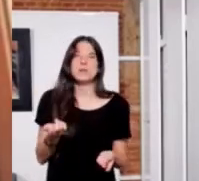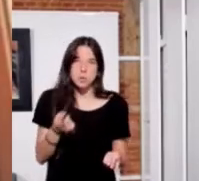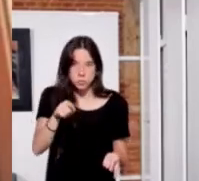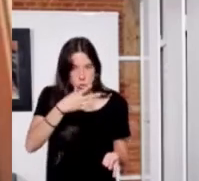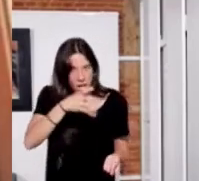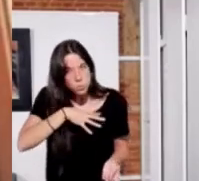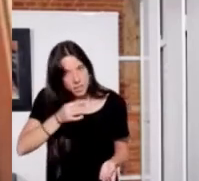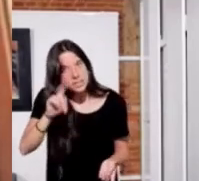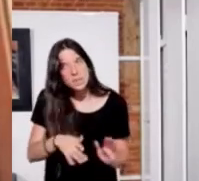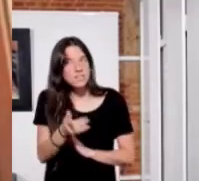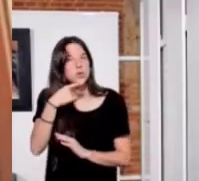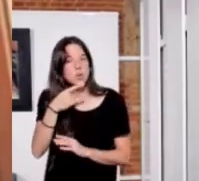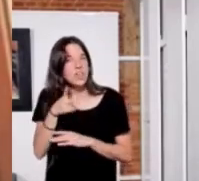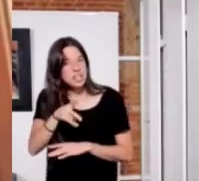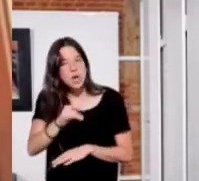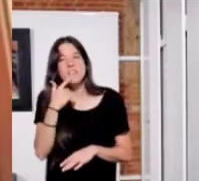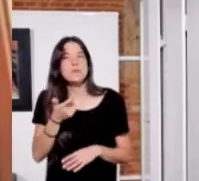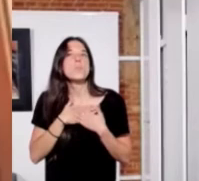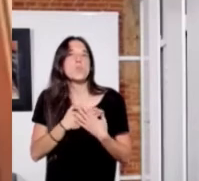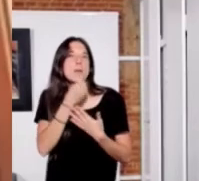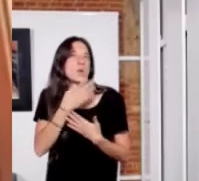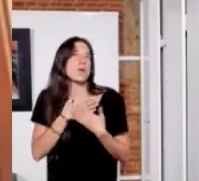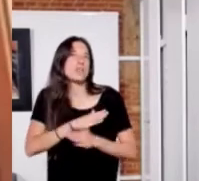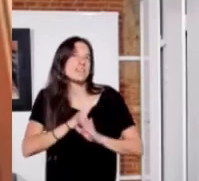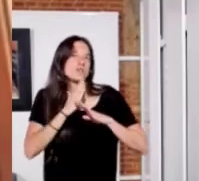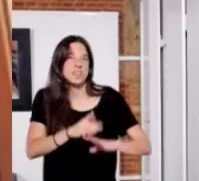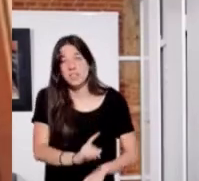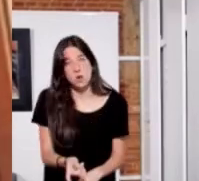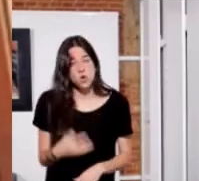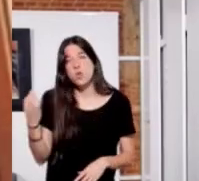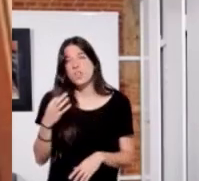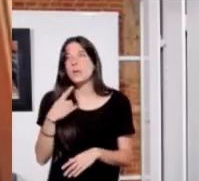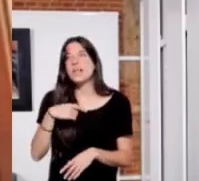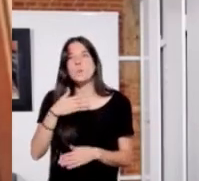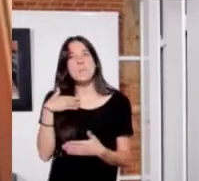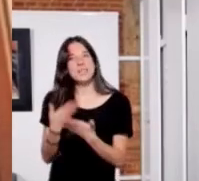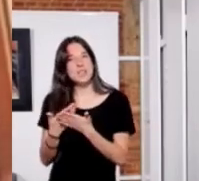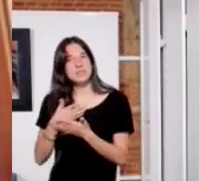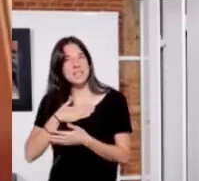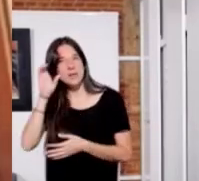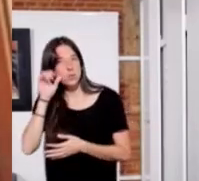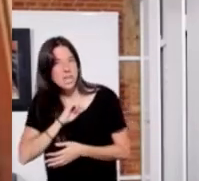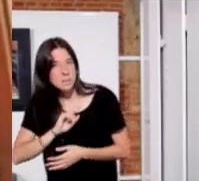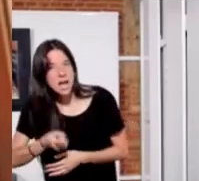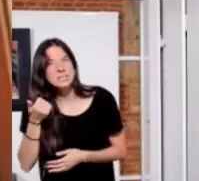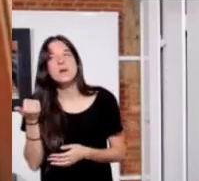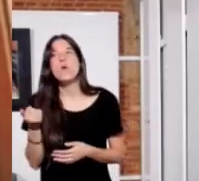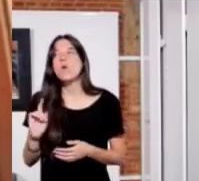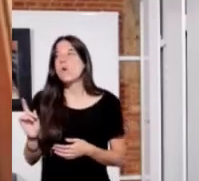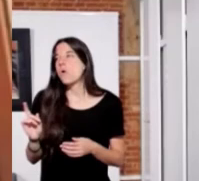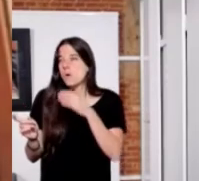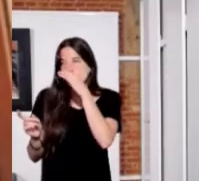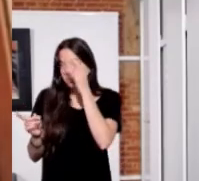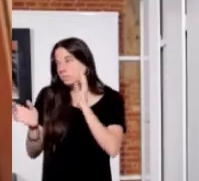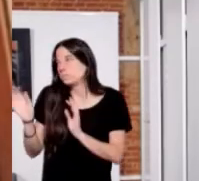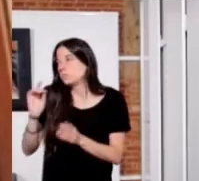no basta con la buena voluntad, que tenía que haber oído más mis peticiones, no hacer lo que el plan que ellos querían o que